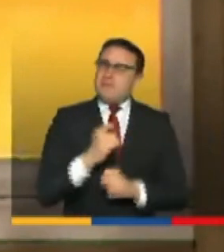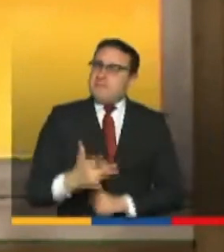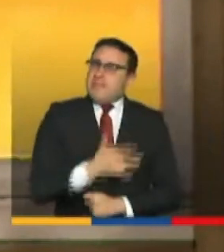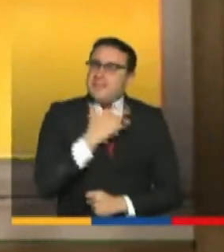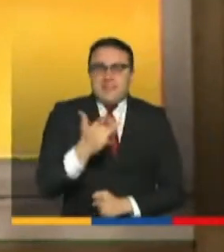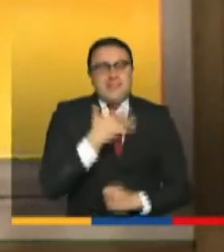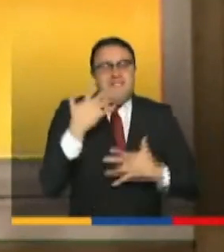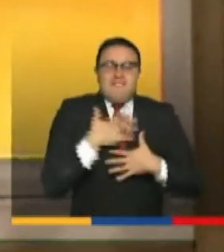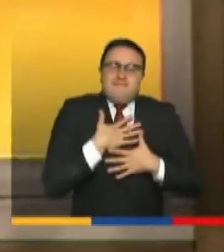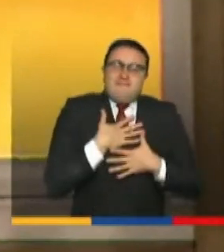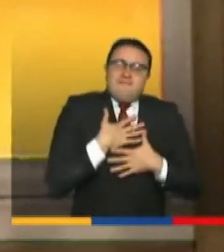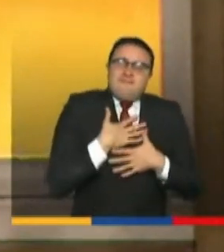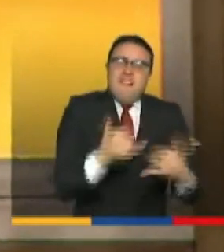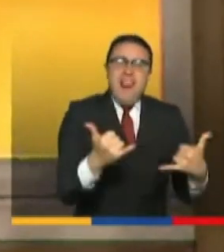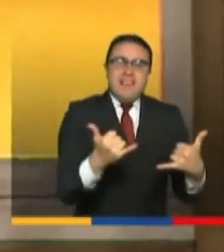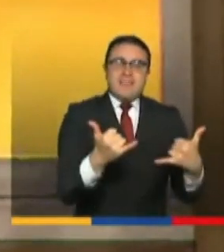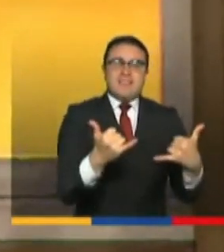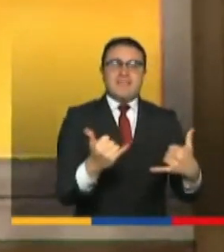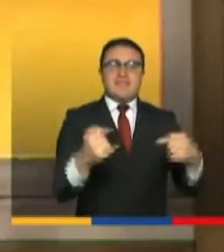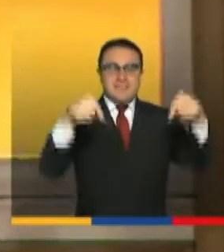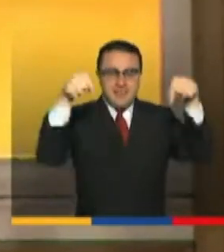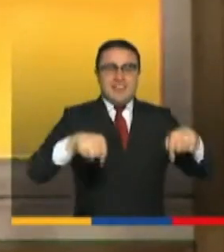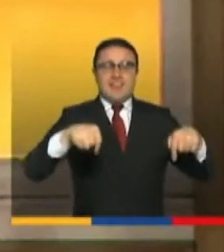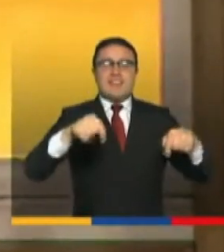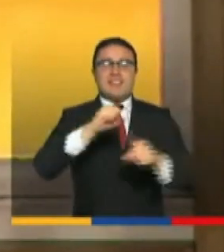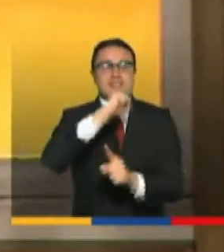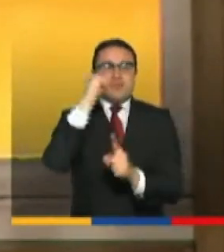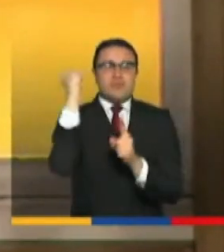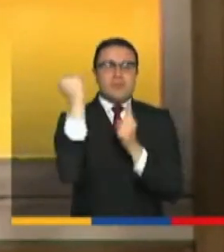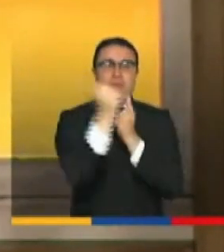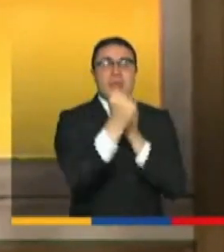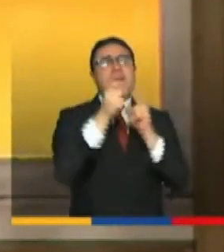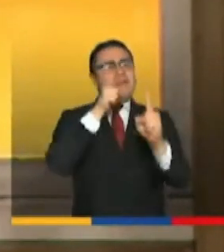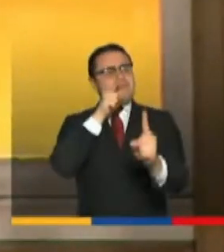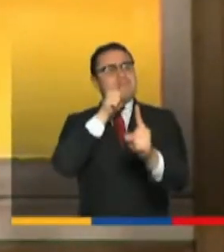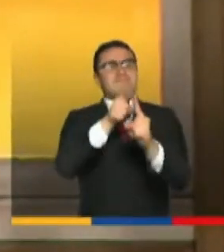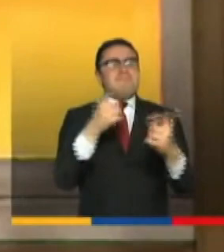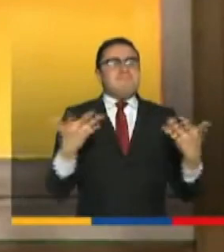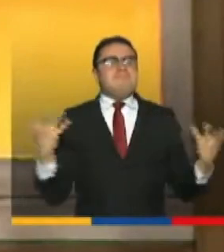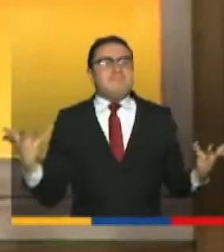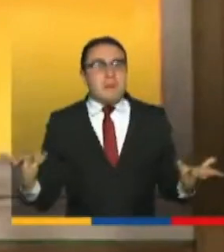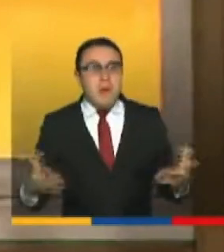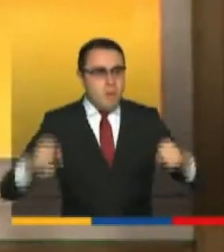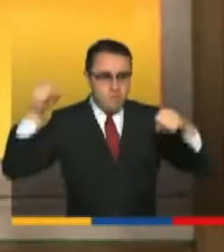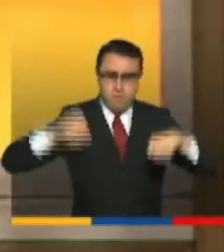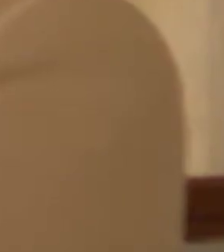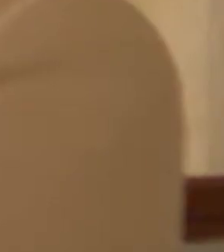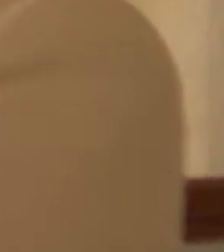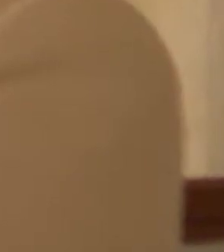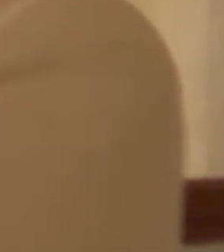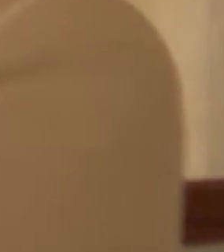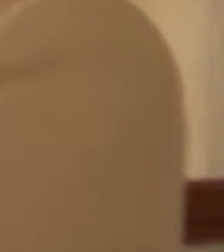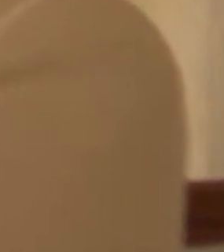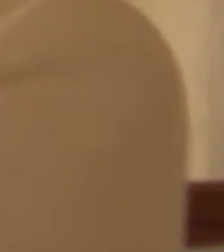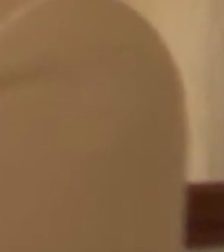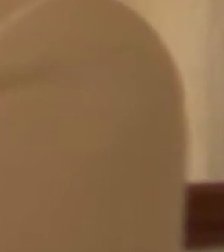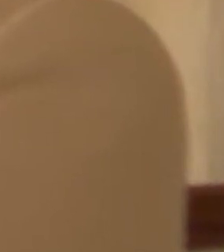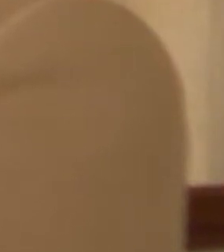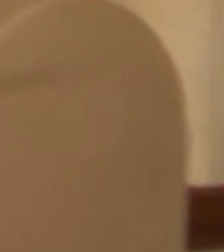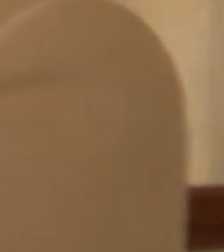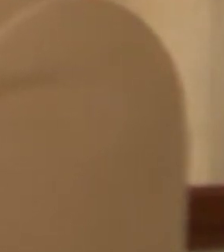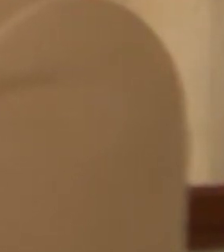esta sociedad, precisamente porque pueda disfrutar de más tiempo libre. Como un capítulo